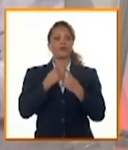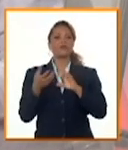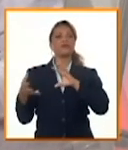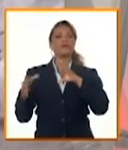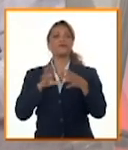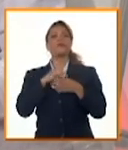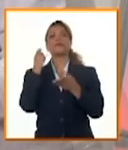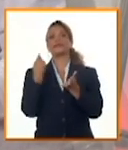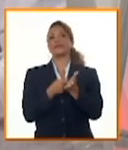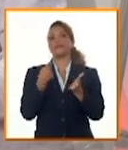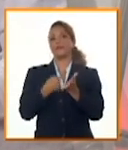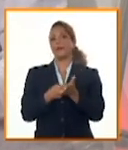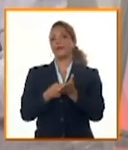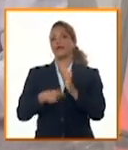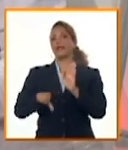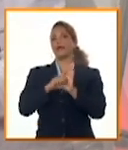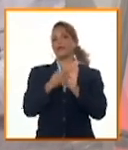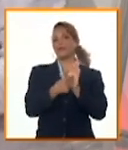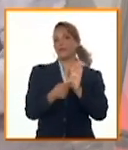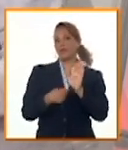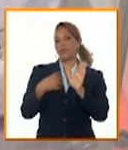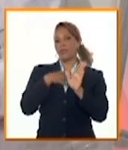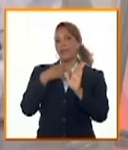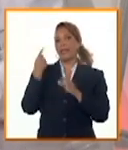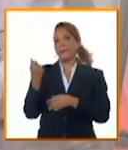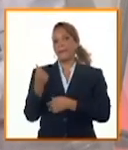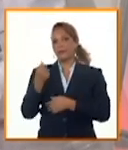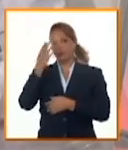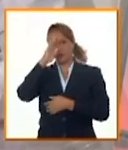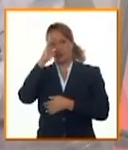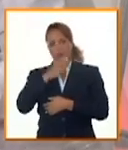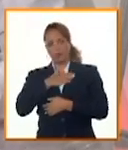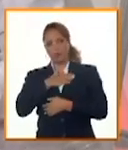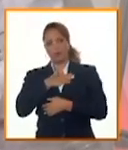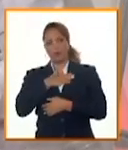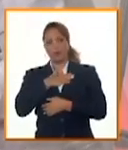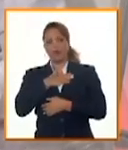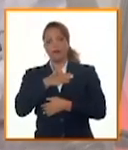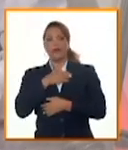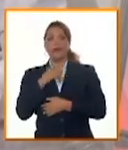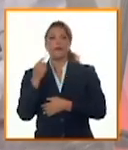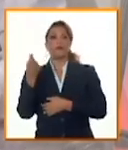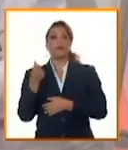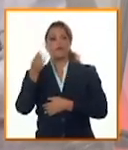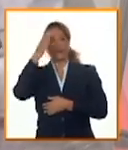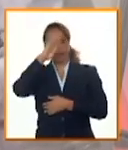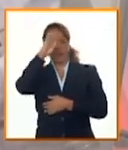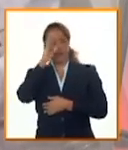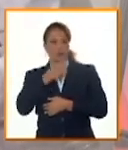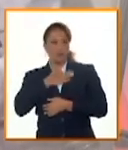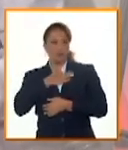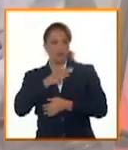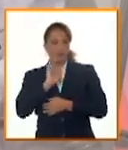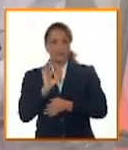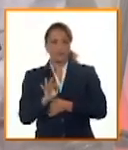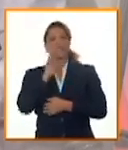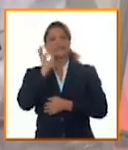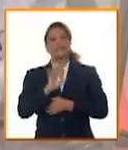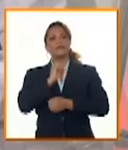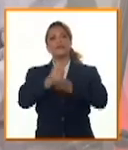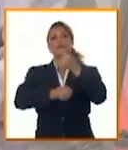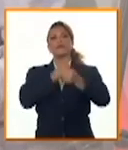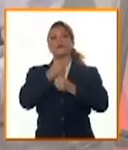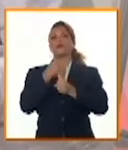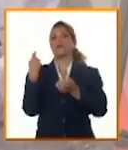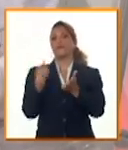de pago que nuestra Constitución establece el peso cubano es la moneda nacional y siempre va a tener curso legal y se usará para los